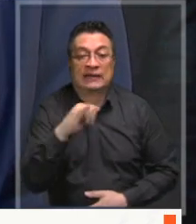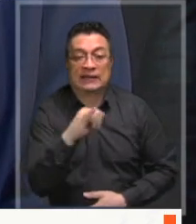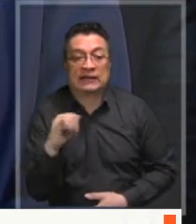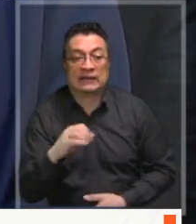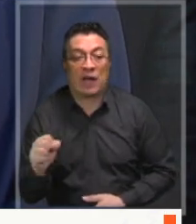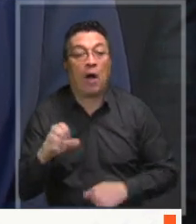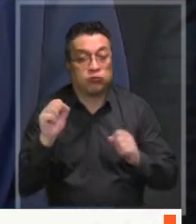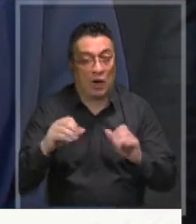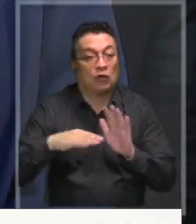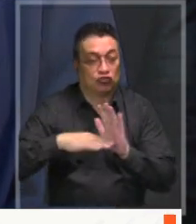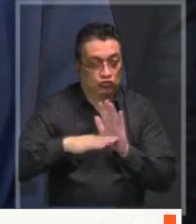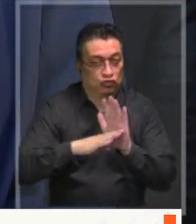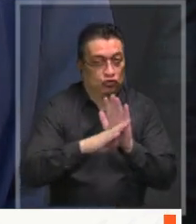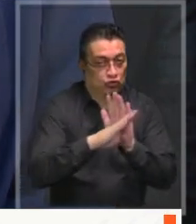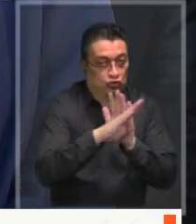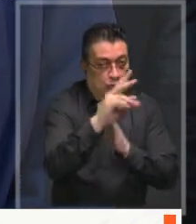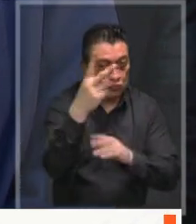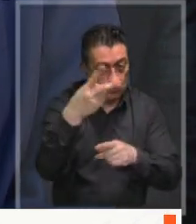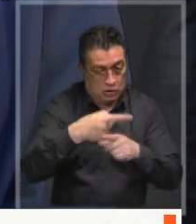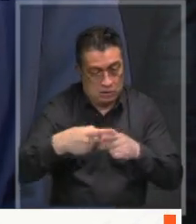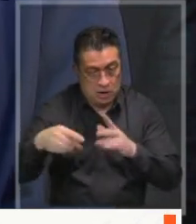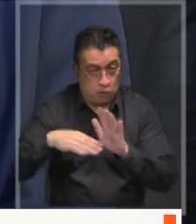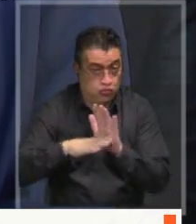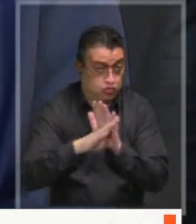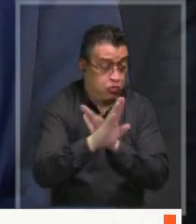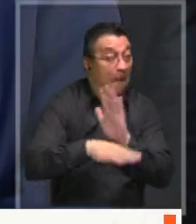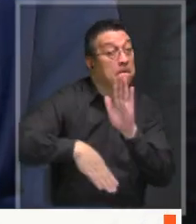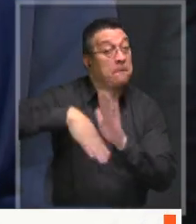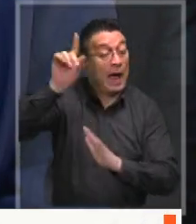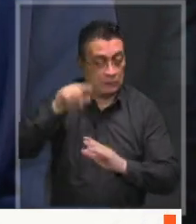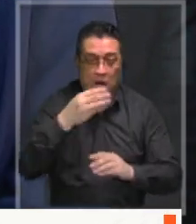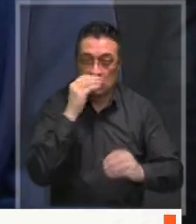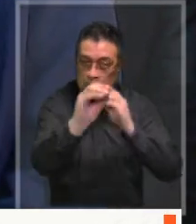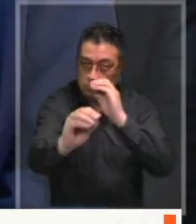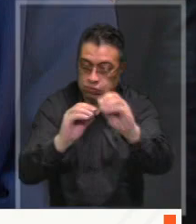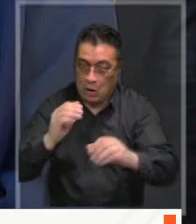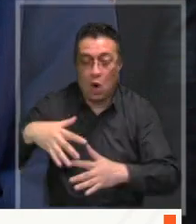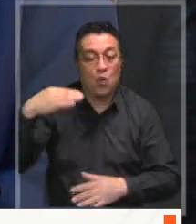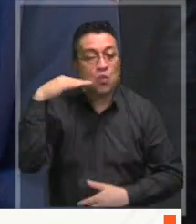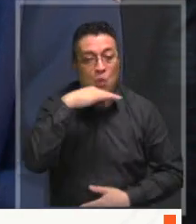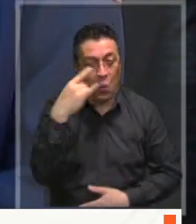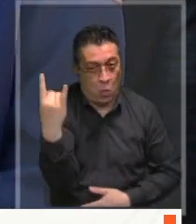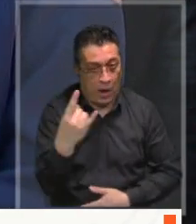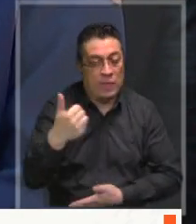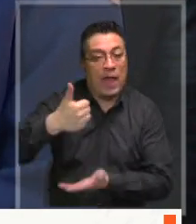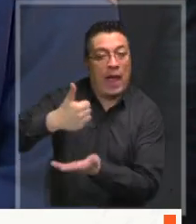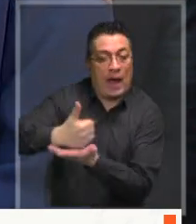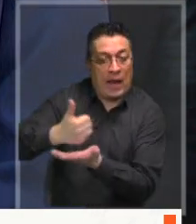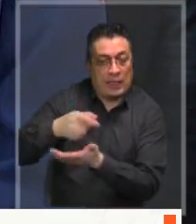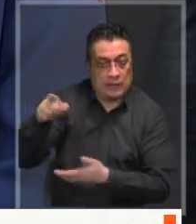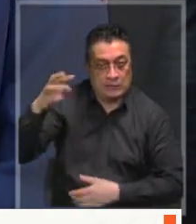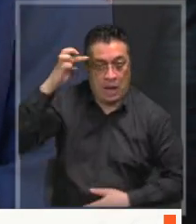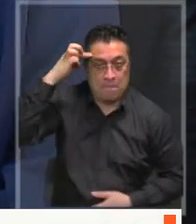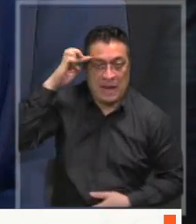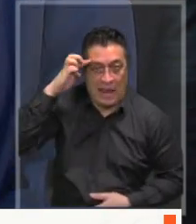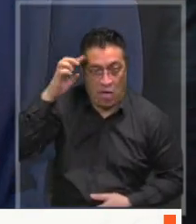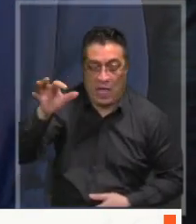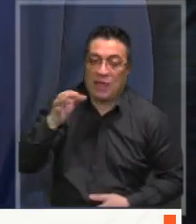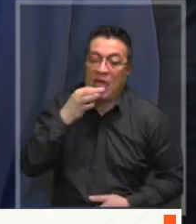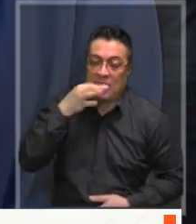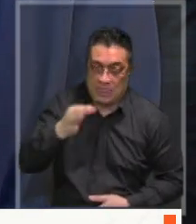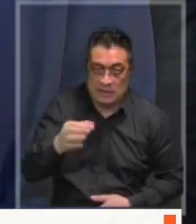un pic de influenza en un par de semanas y esa es la razón de la urgencia que hablaba la alcaldesa Leitado para vacunarse. La vacuna